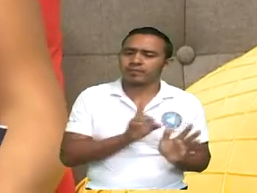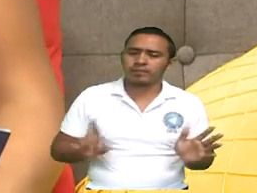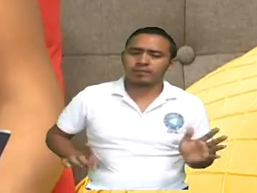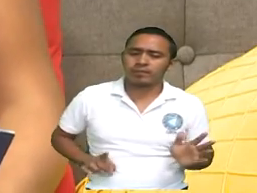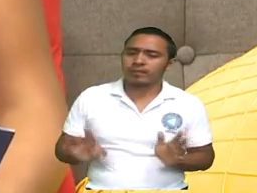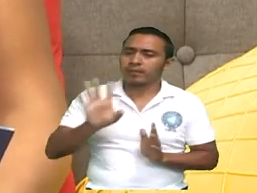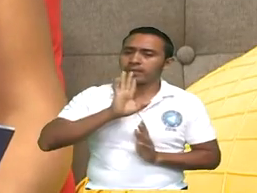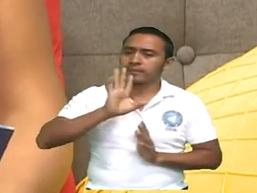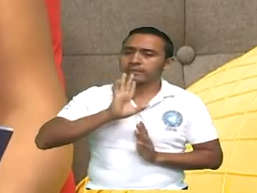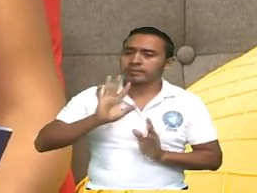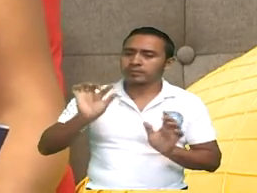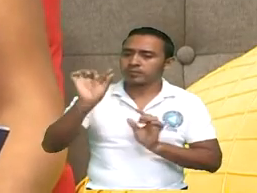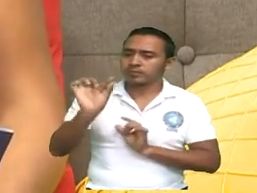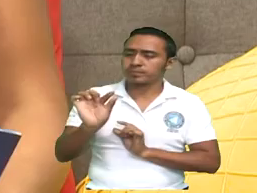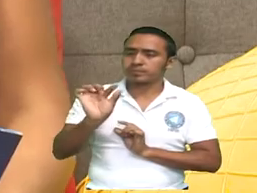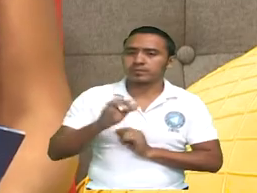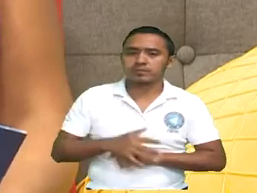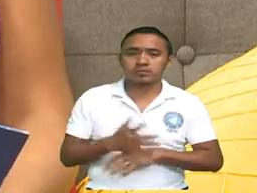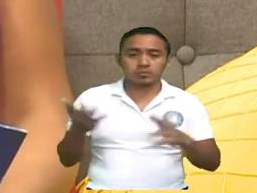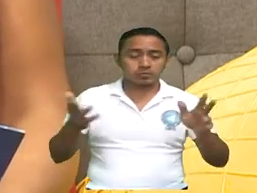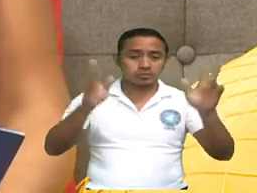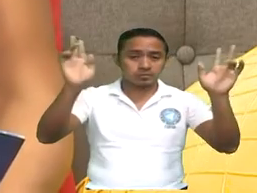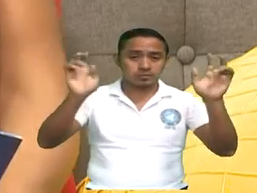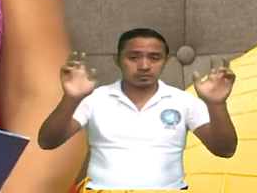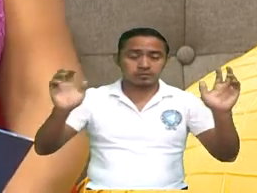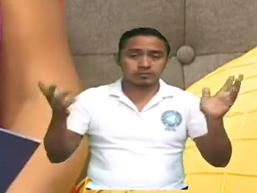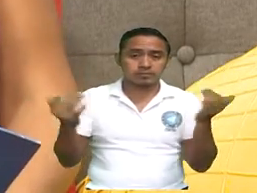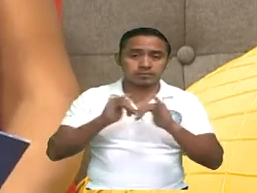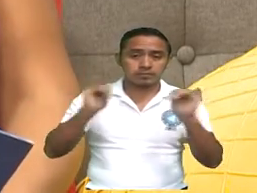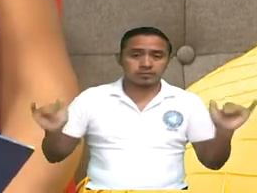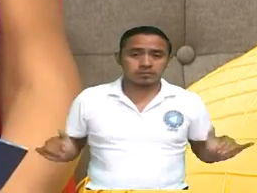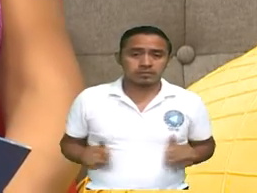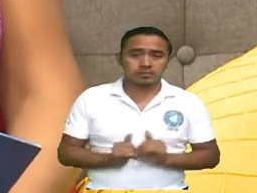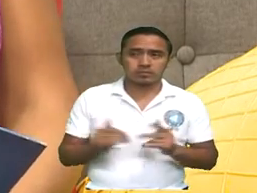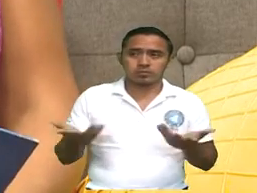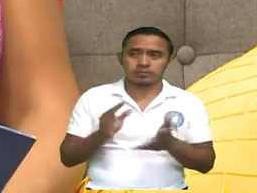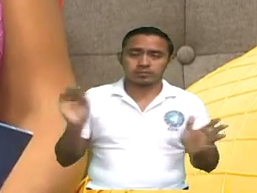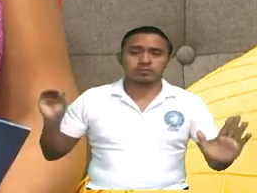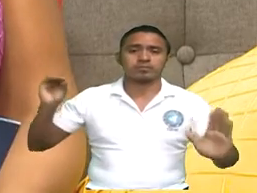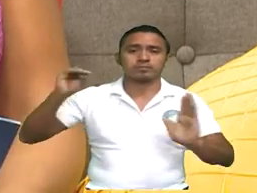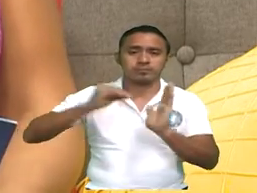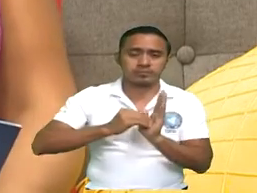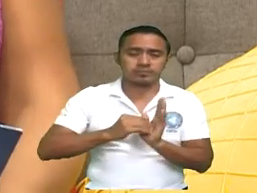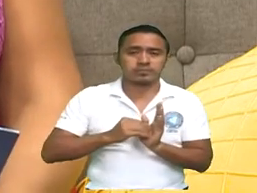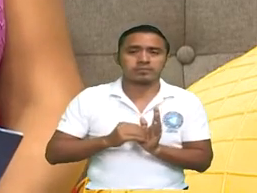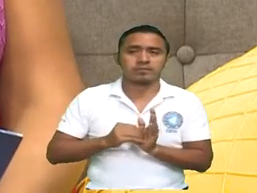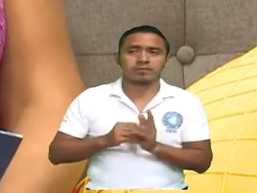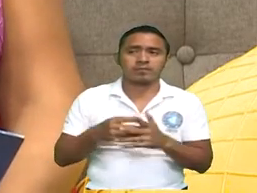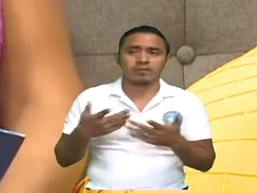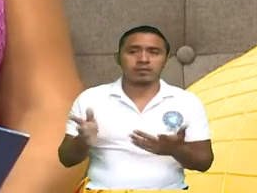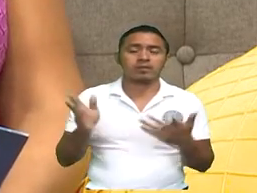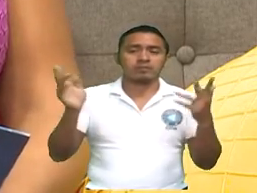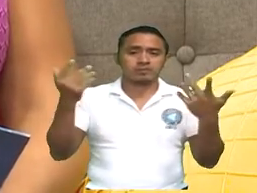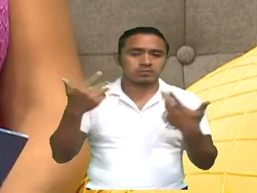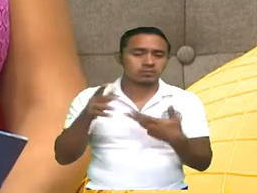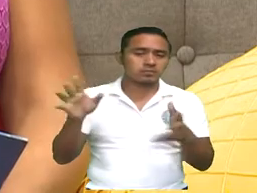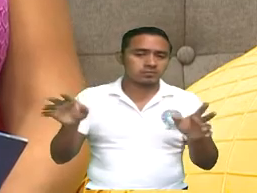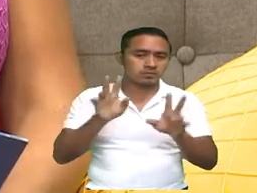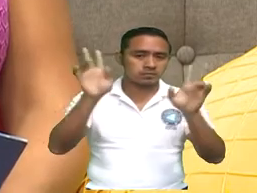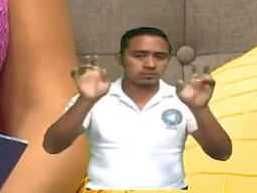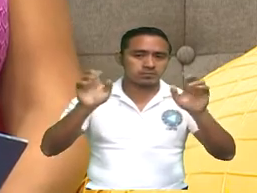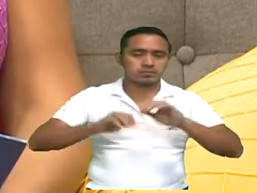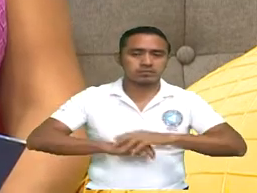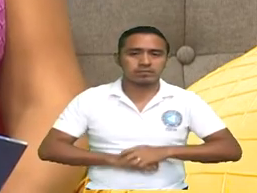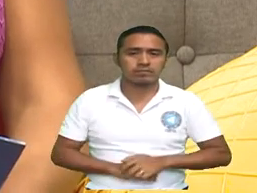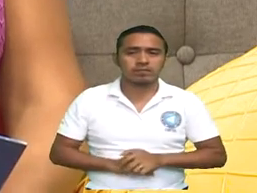poco sobre el ámbito internacional en cuanto a la inserción que ha tenido Nicaragua en este campo,